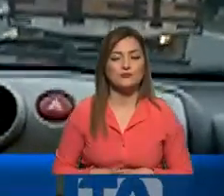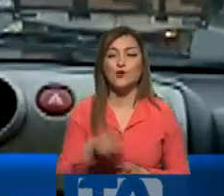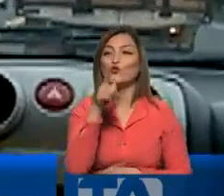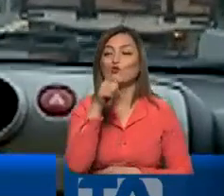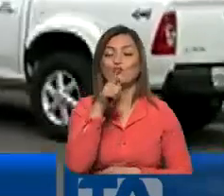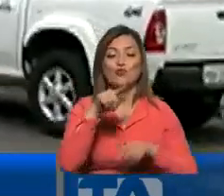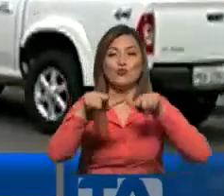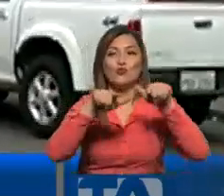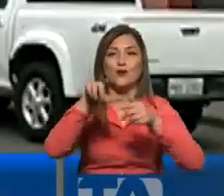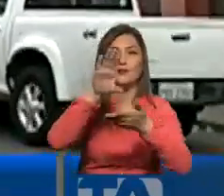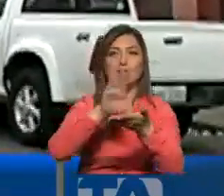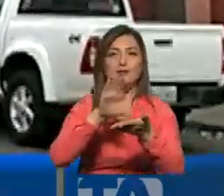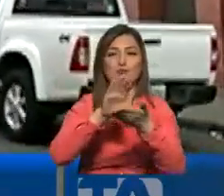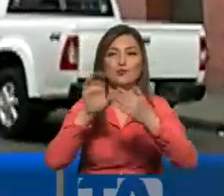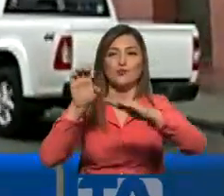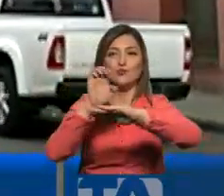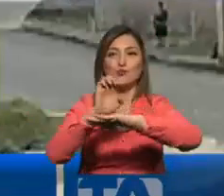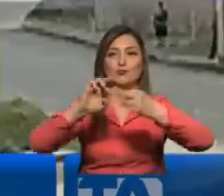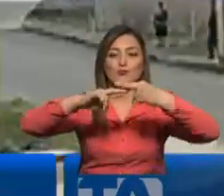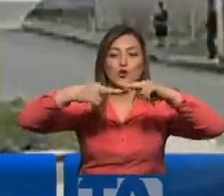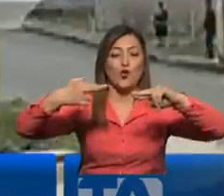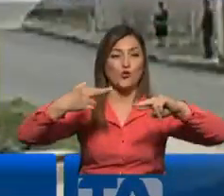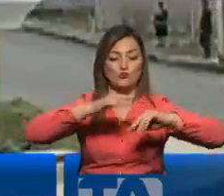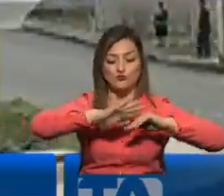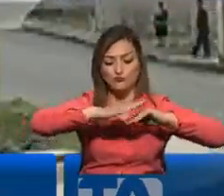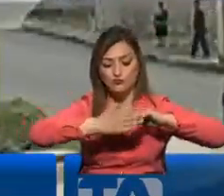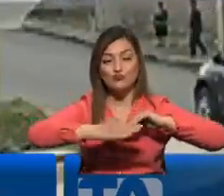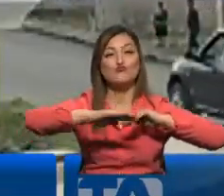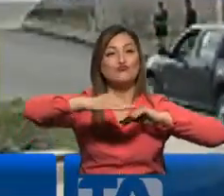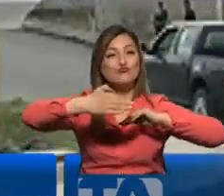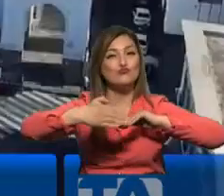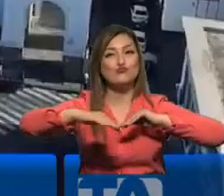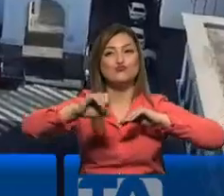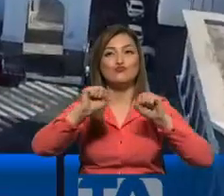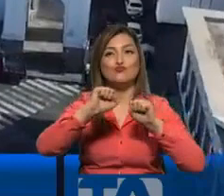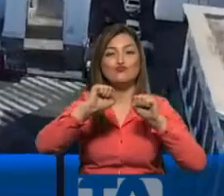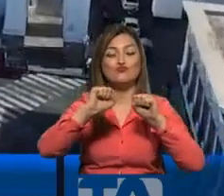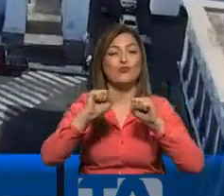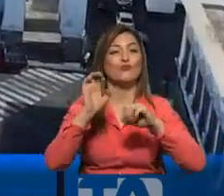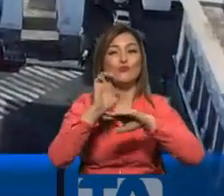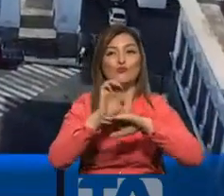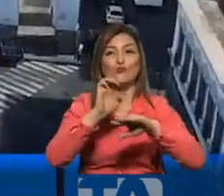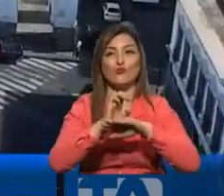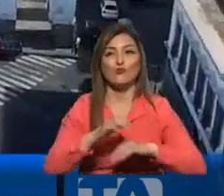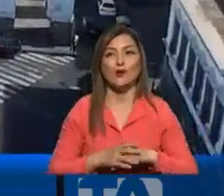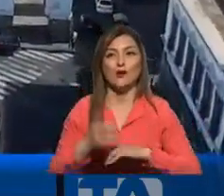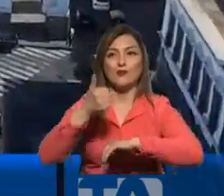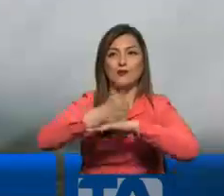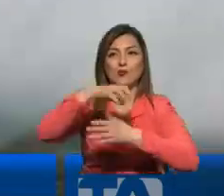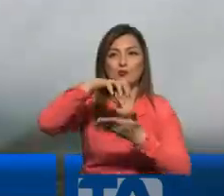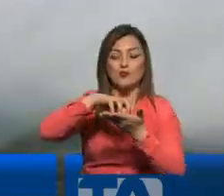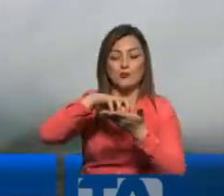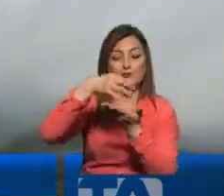Catacunga se encuentra en el centro del Ecuador, en la región interandina del país. Es la capital de la provincia de